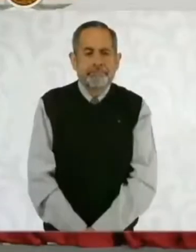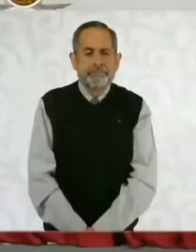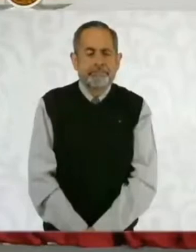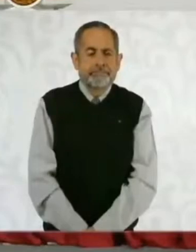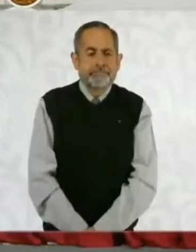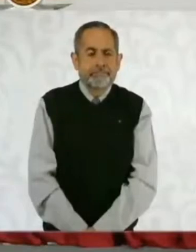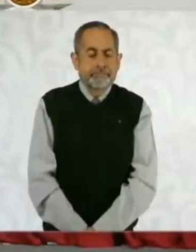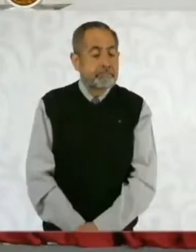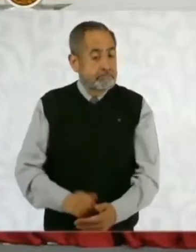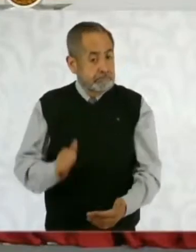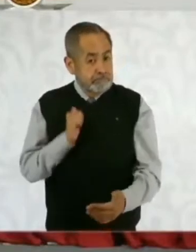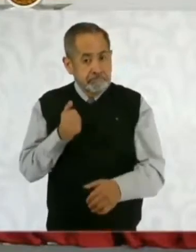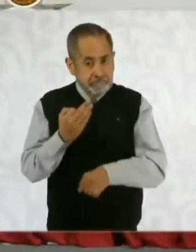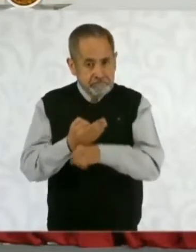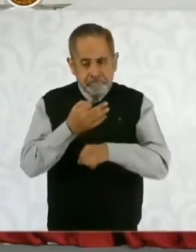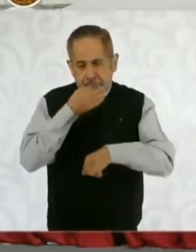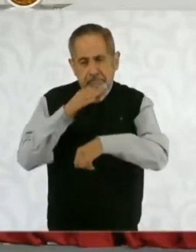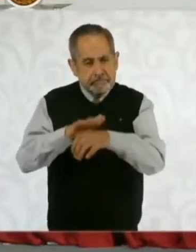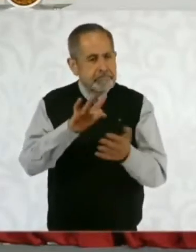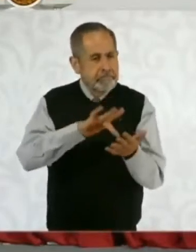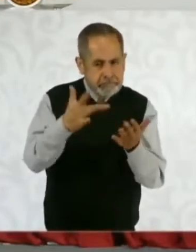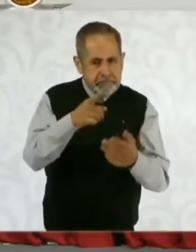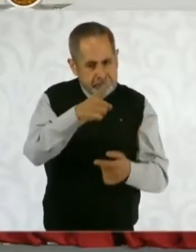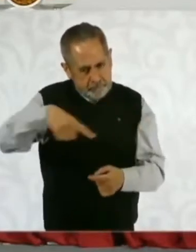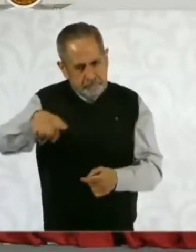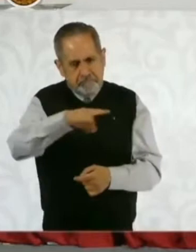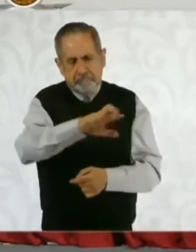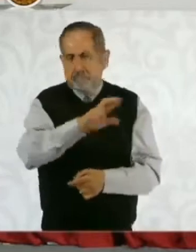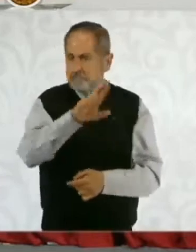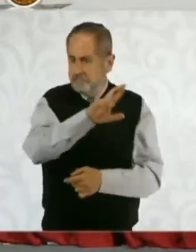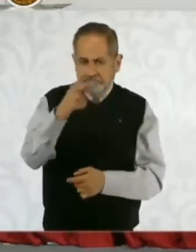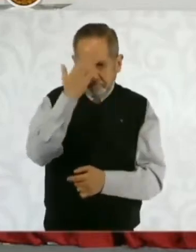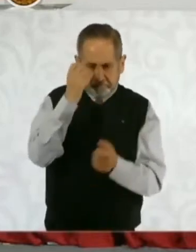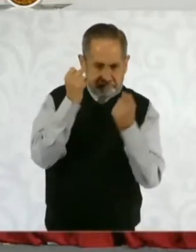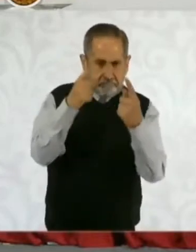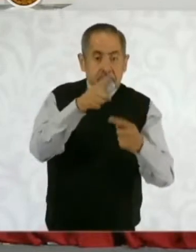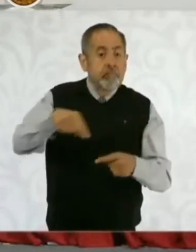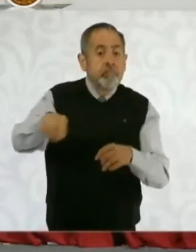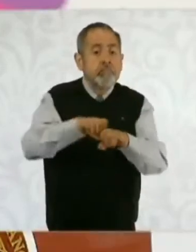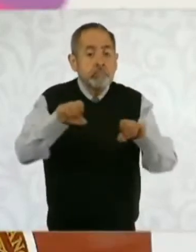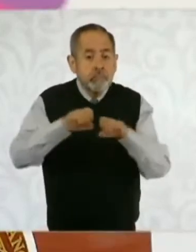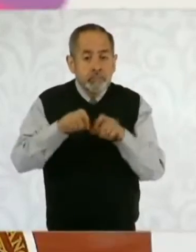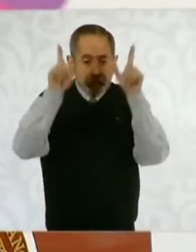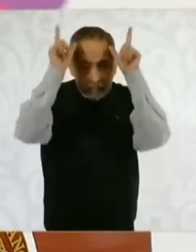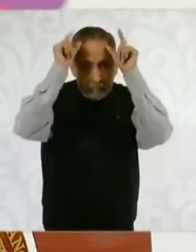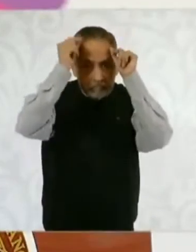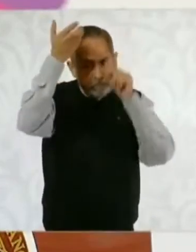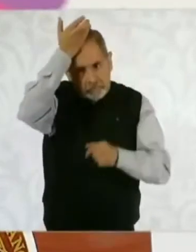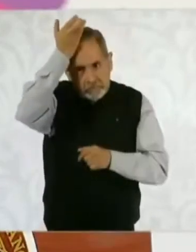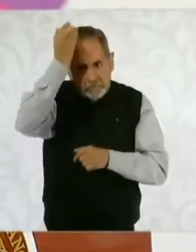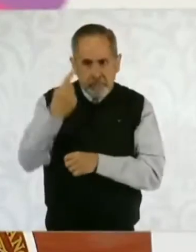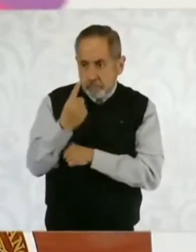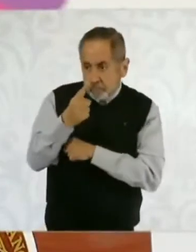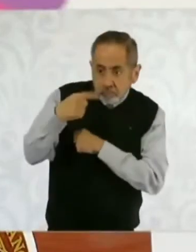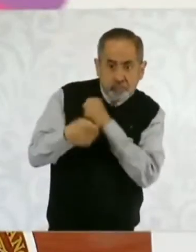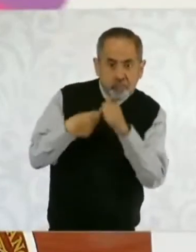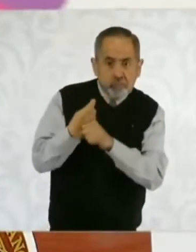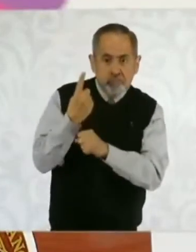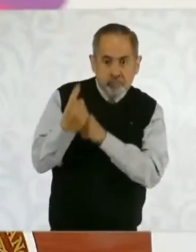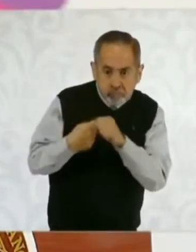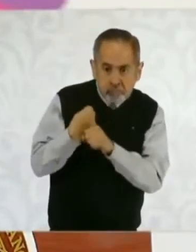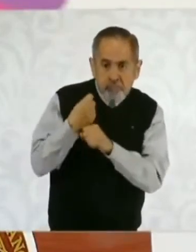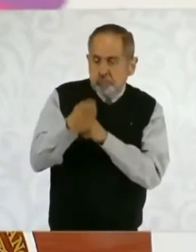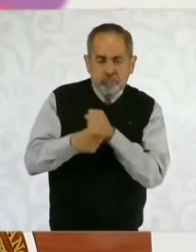Aprovecho la ocasión para agradecer y reconocer al personal de salud, especialmente al equipo de enfermería, quienes año con año participan